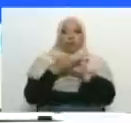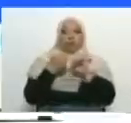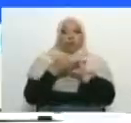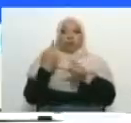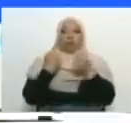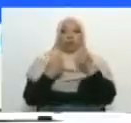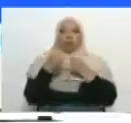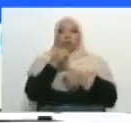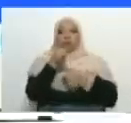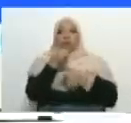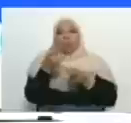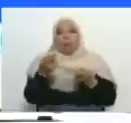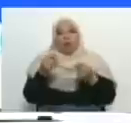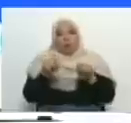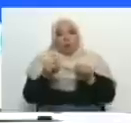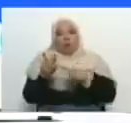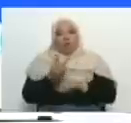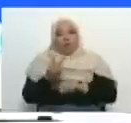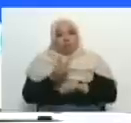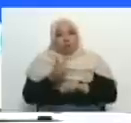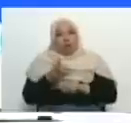del bloqueo contra Venezuela.